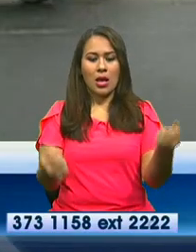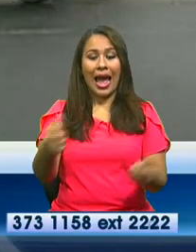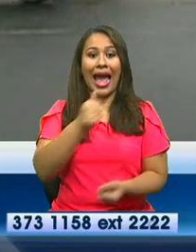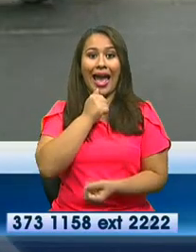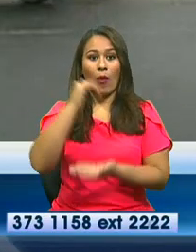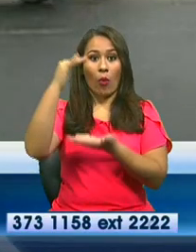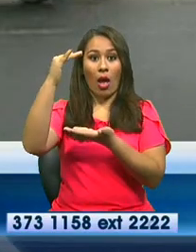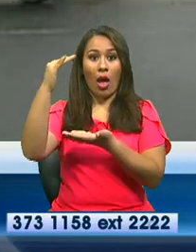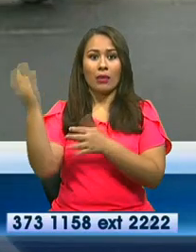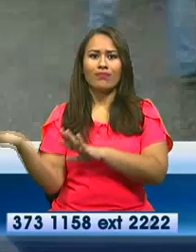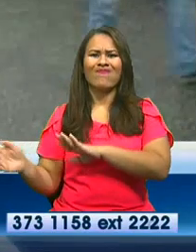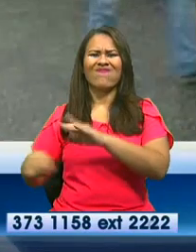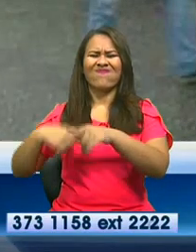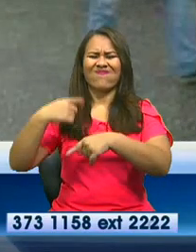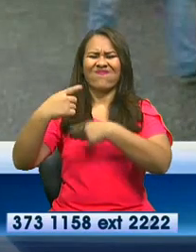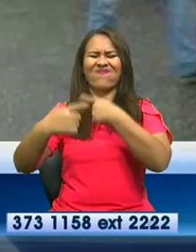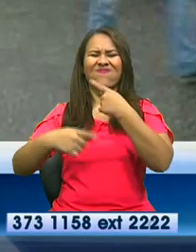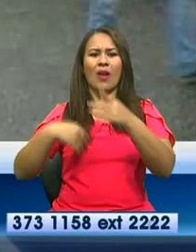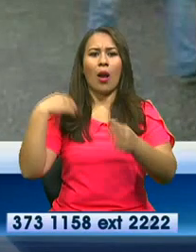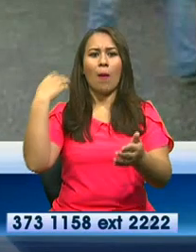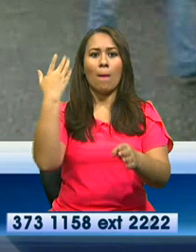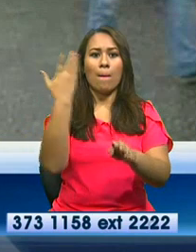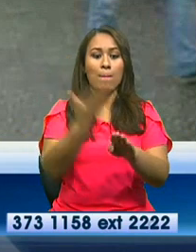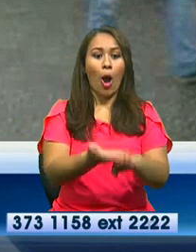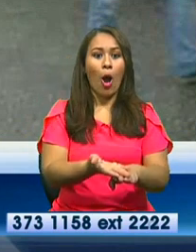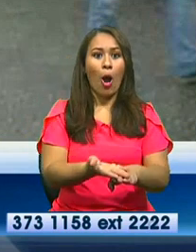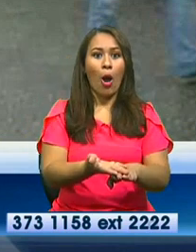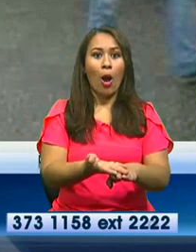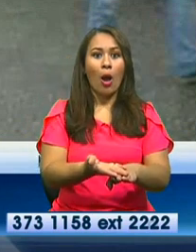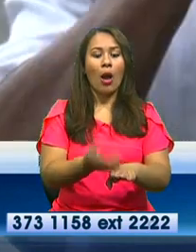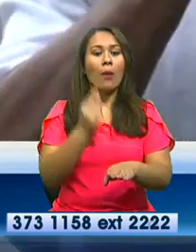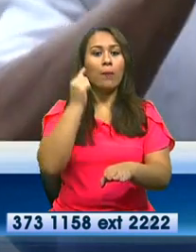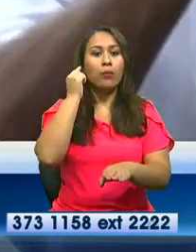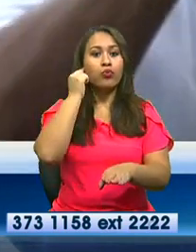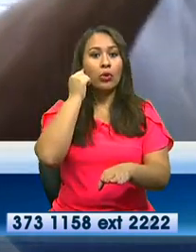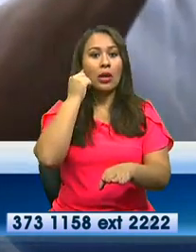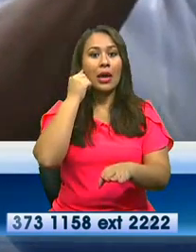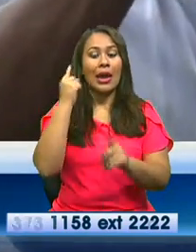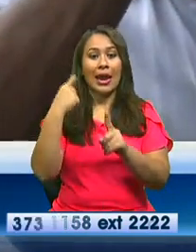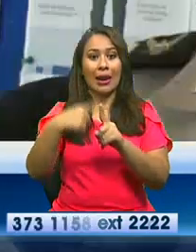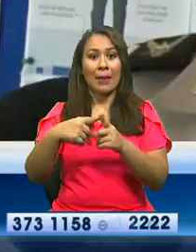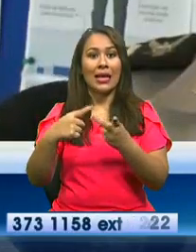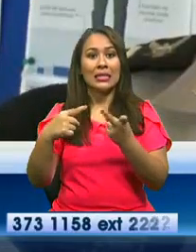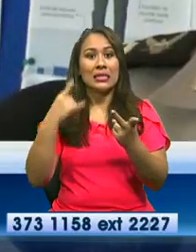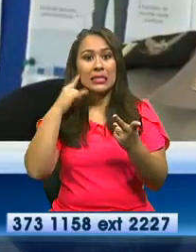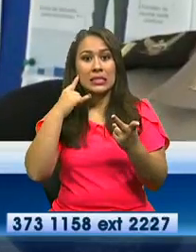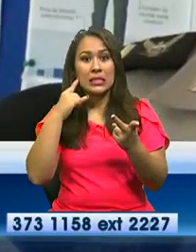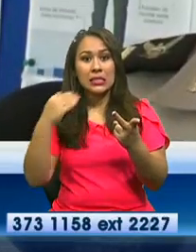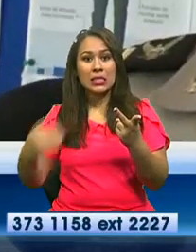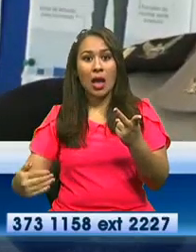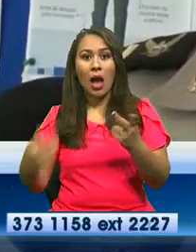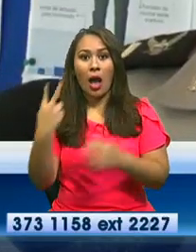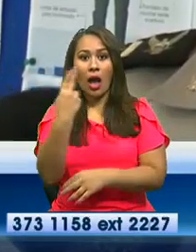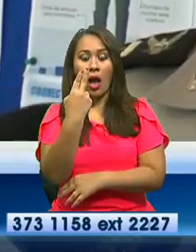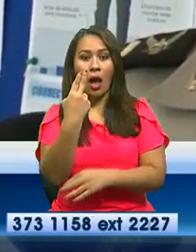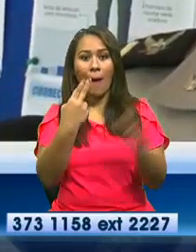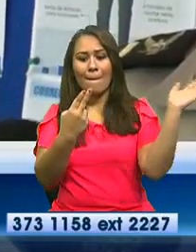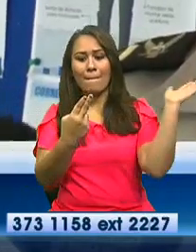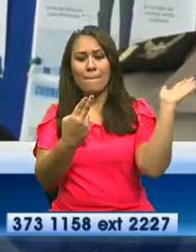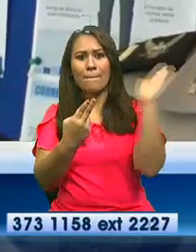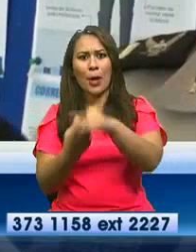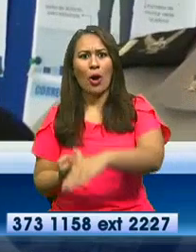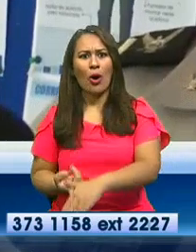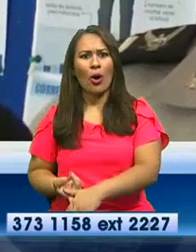se volcó al circunvalar en el redondel del cantón Montalvo, aplastando a la señora y a la pequeña. Tampoco es así que venía